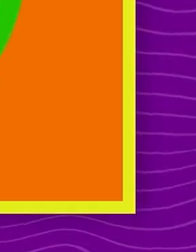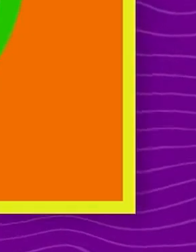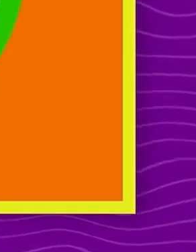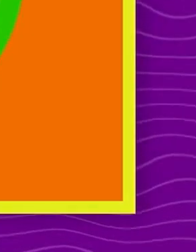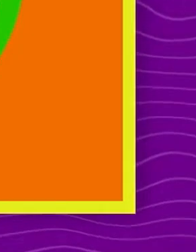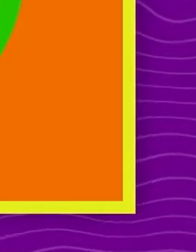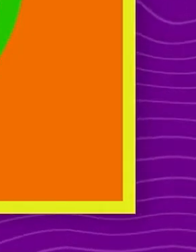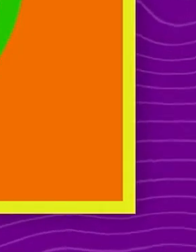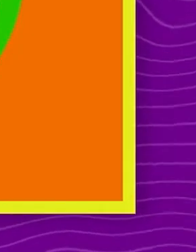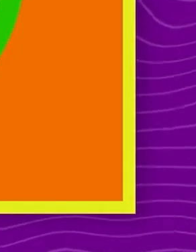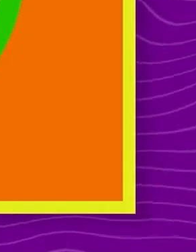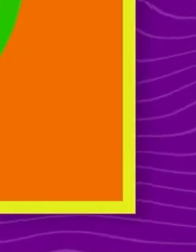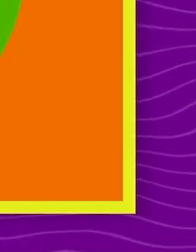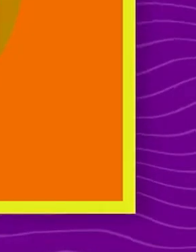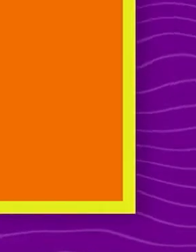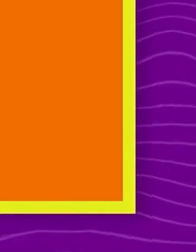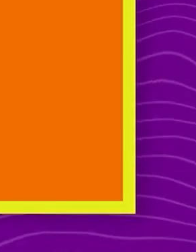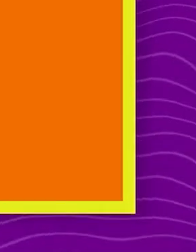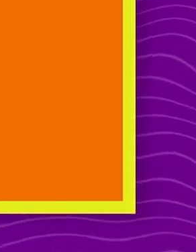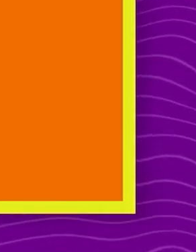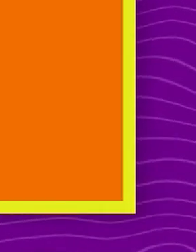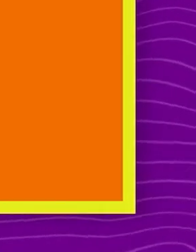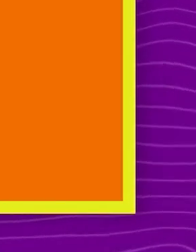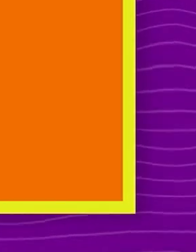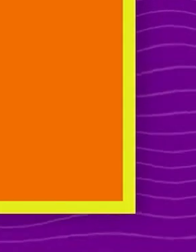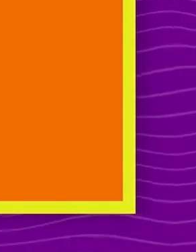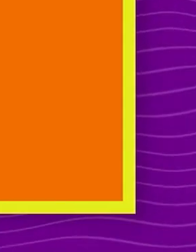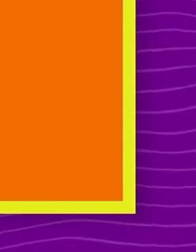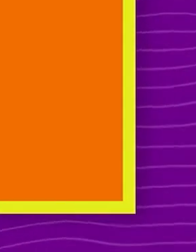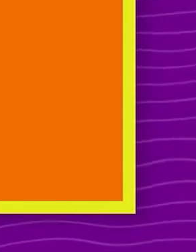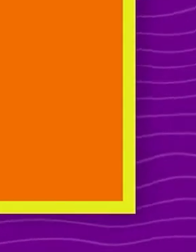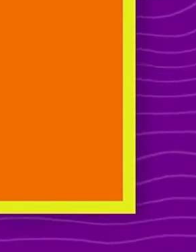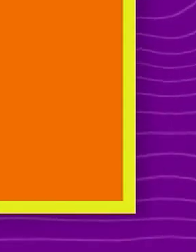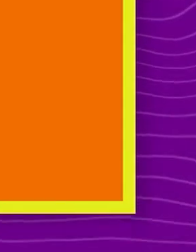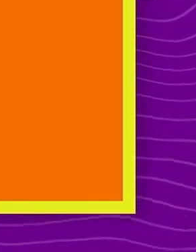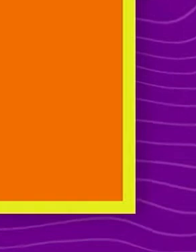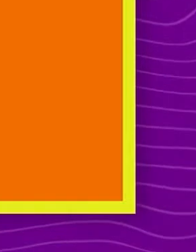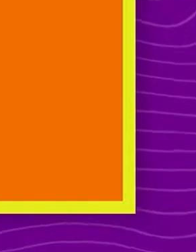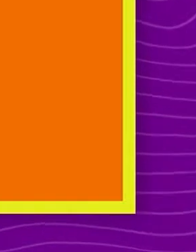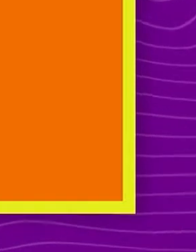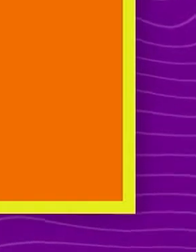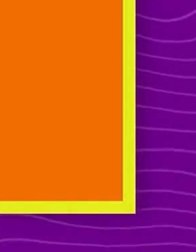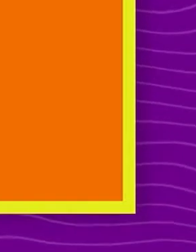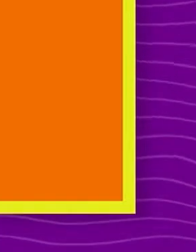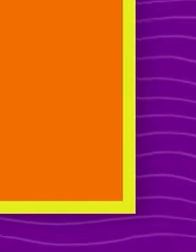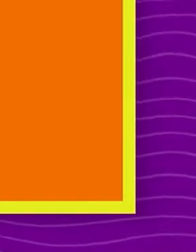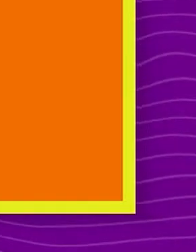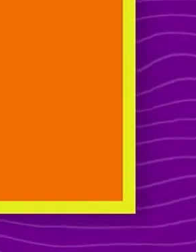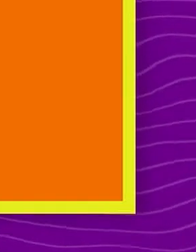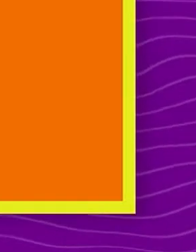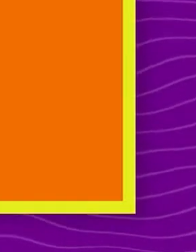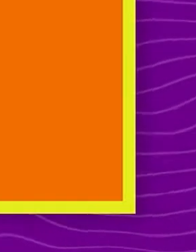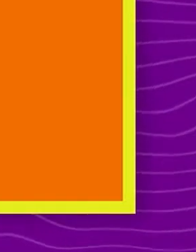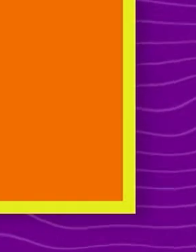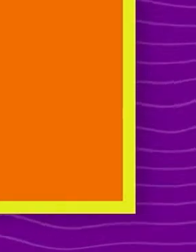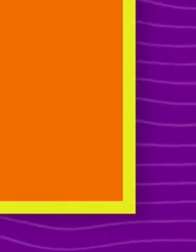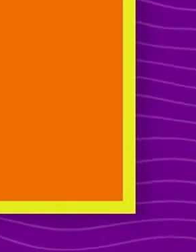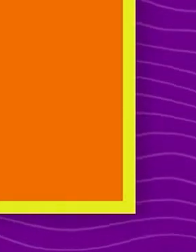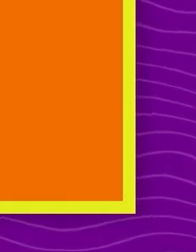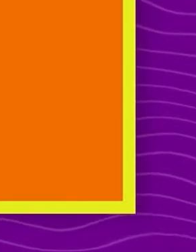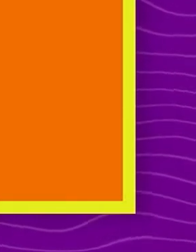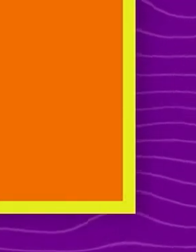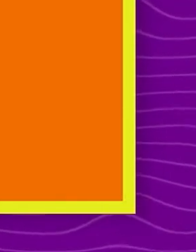cual persona. Tiene algo de policíaco. Desentierra cadáveres, realiza autopsias y persigue